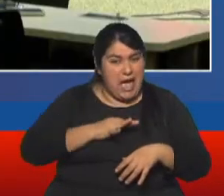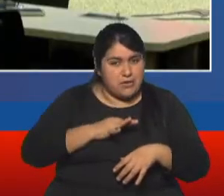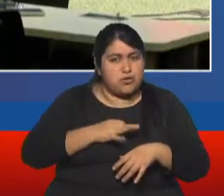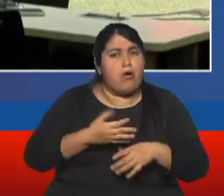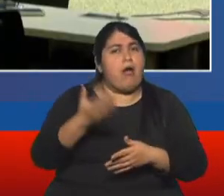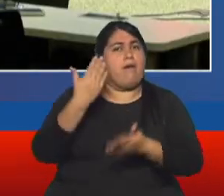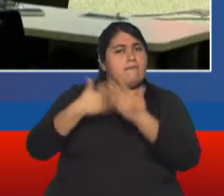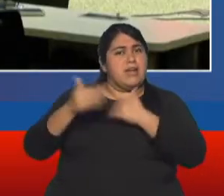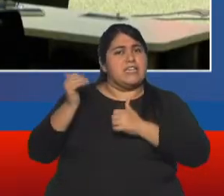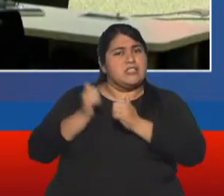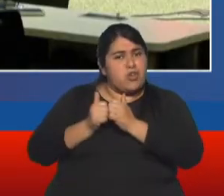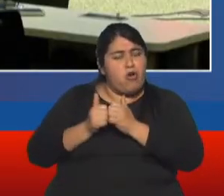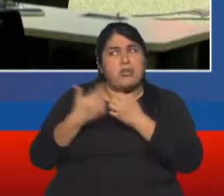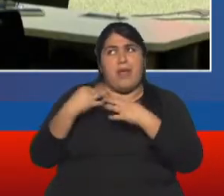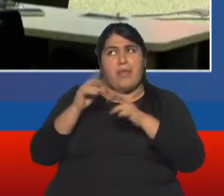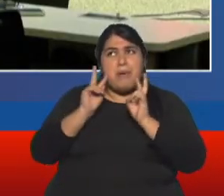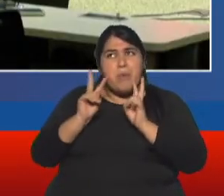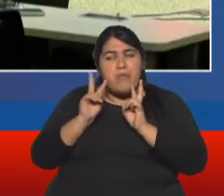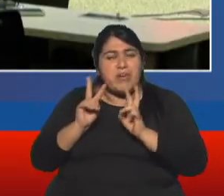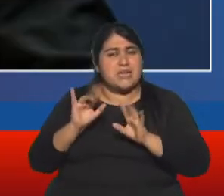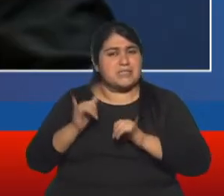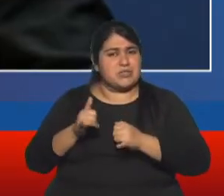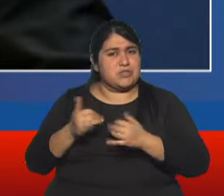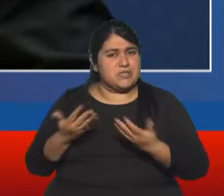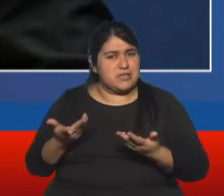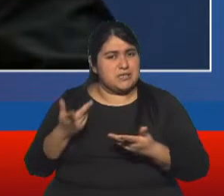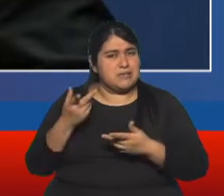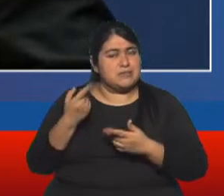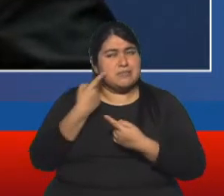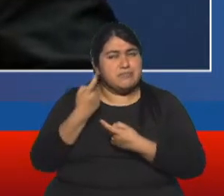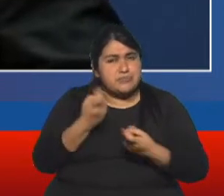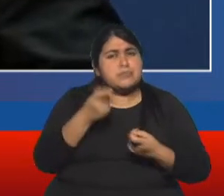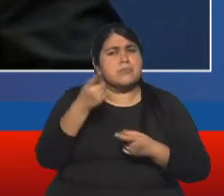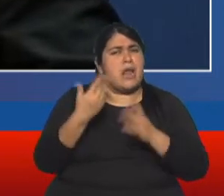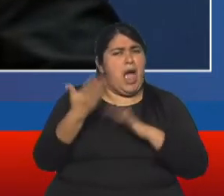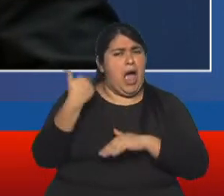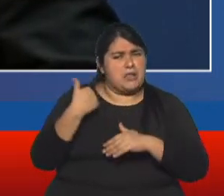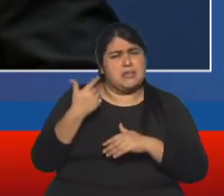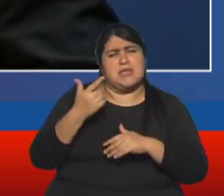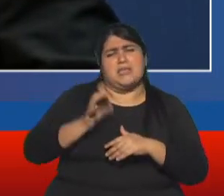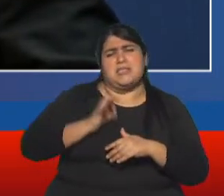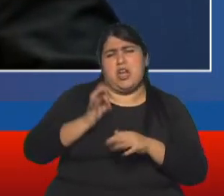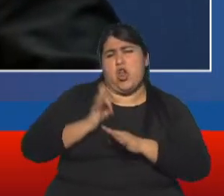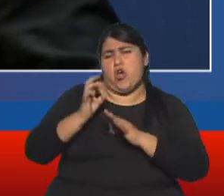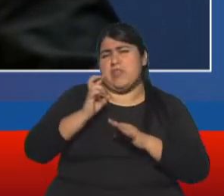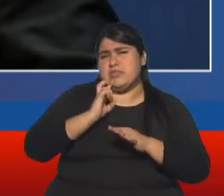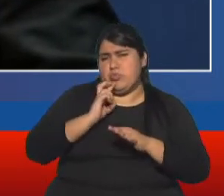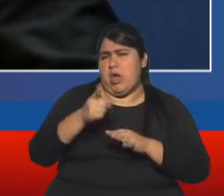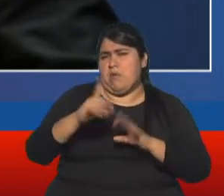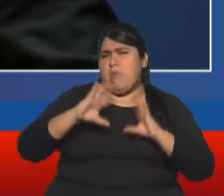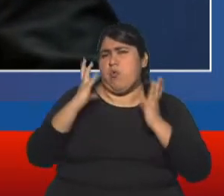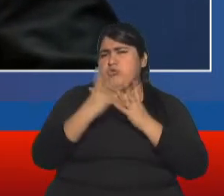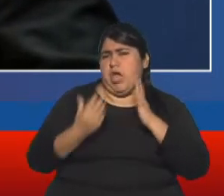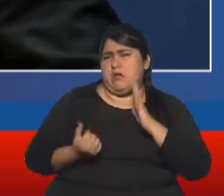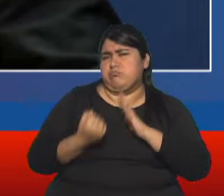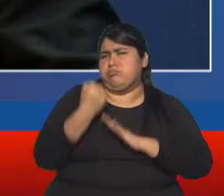histórica a la cual debemos recurrir, ¿no? Y es que China fue una potencia global hasta mediados del siglo XIX, luego ingresó en un